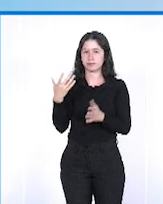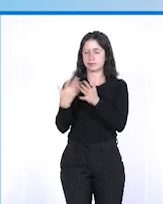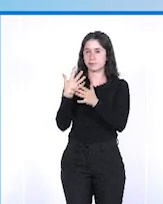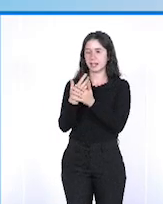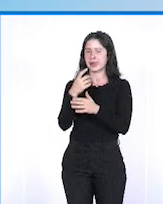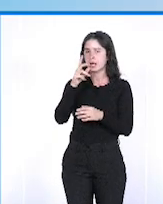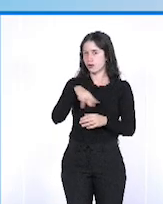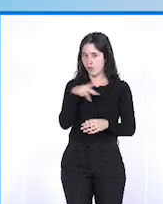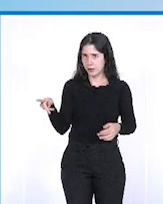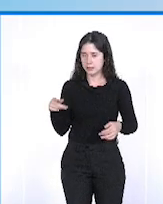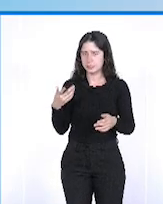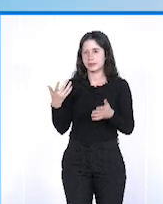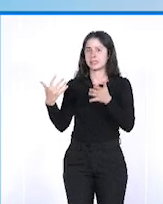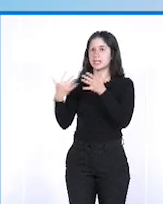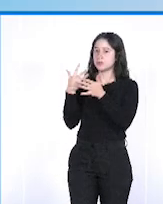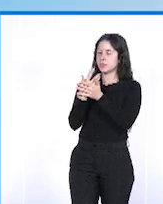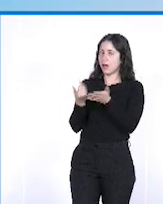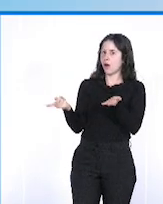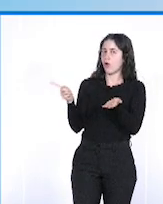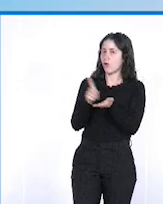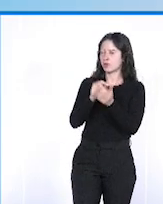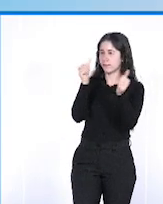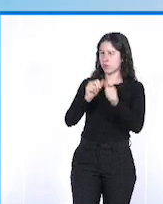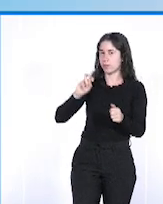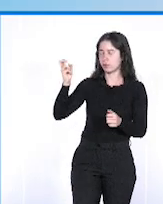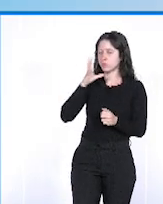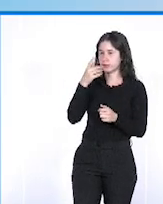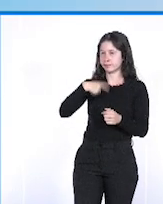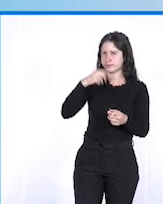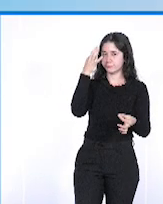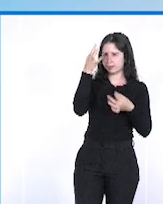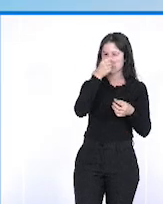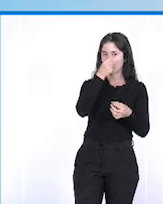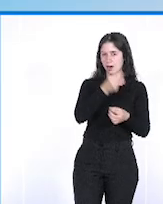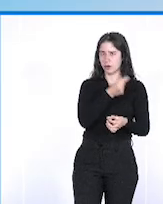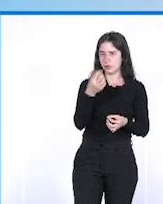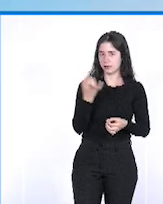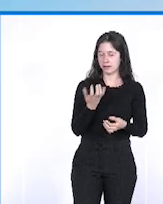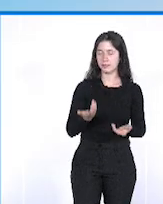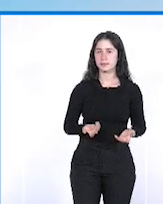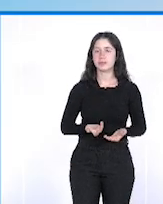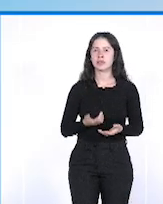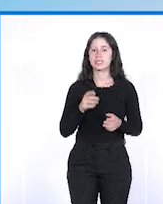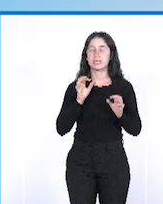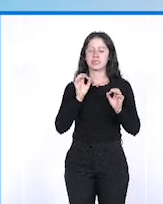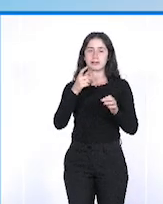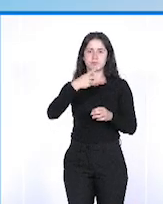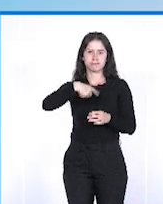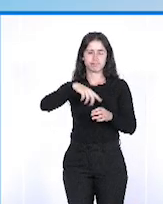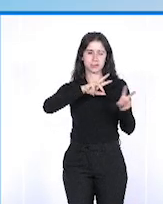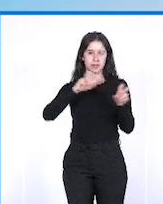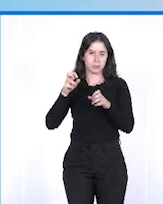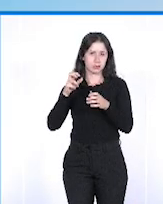pues vuélvemelo a explicar de otra manera para poder yo calcular bien y Y eso es un poco entonces una construcción